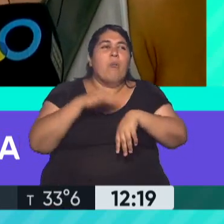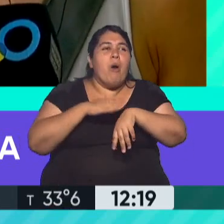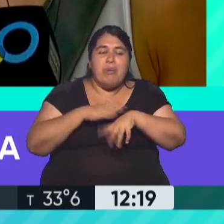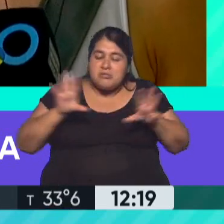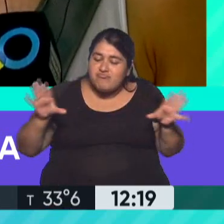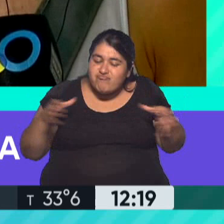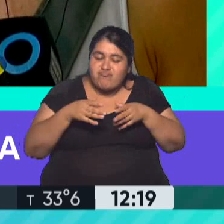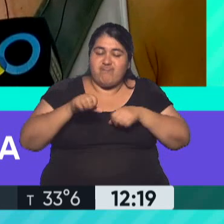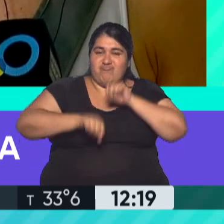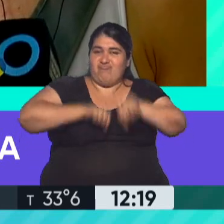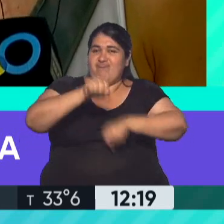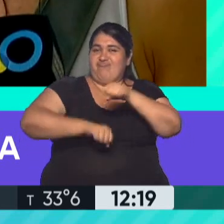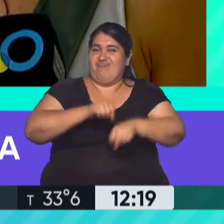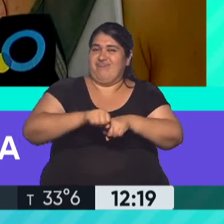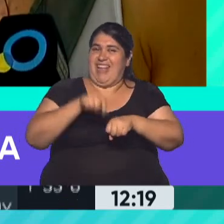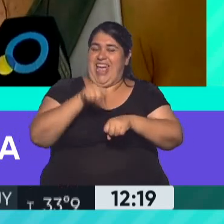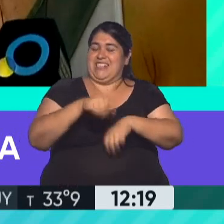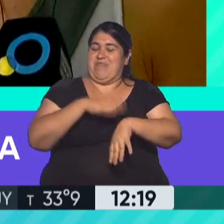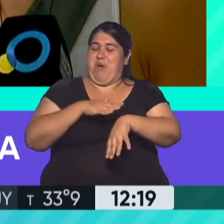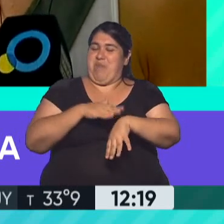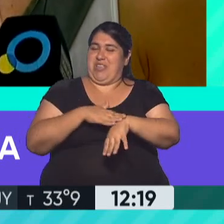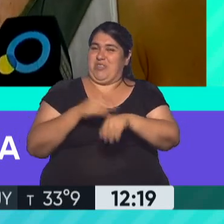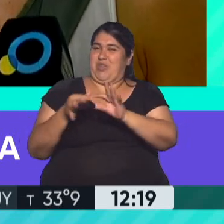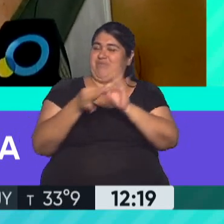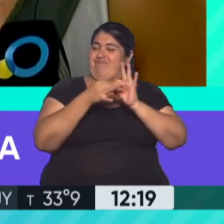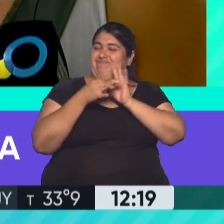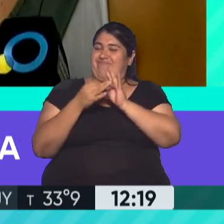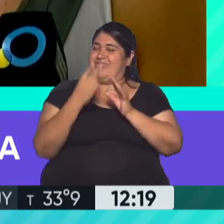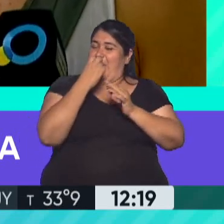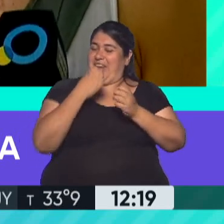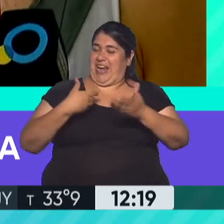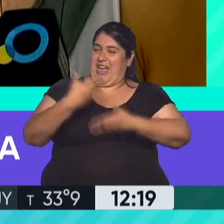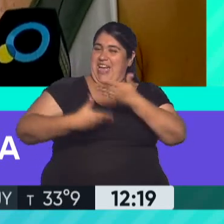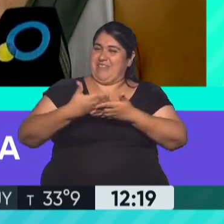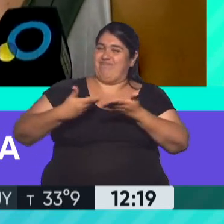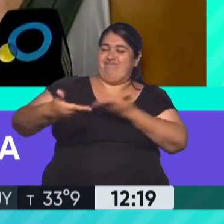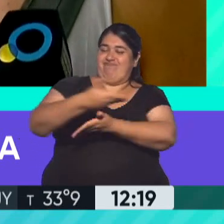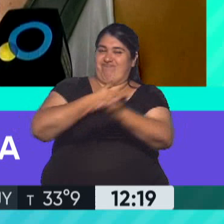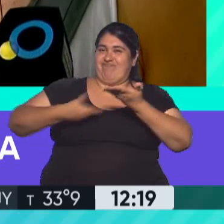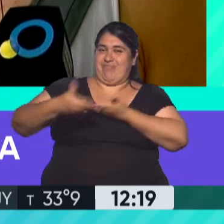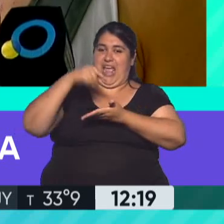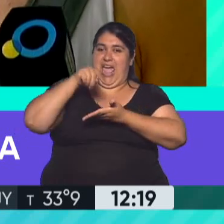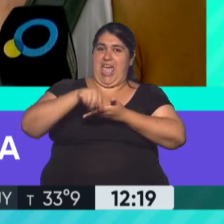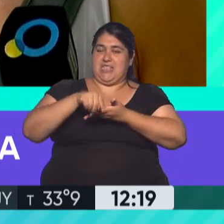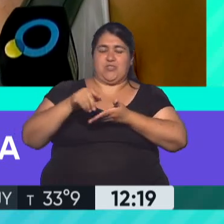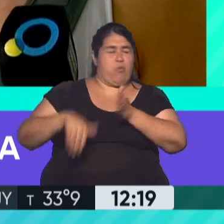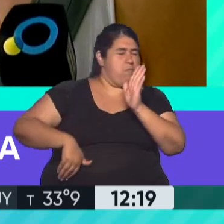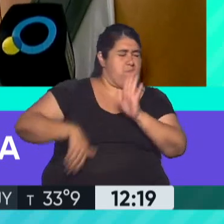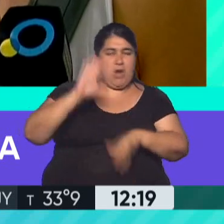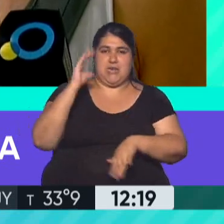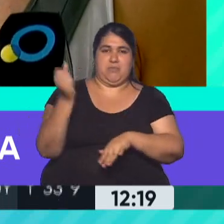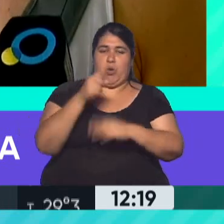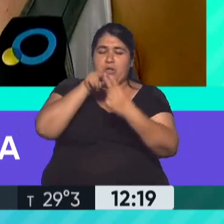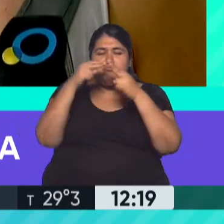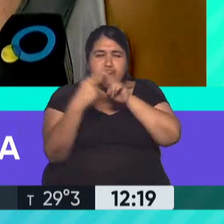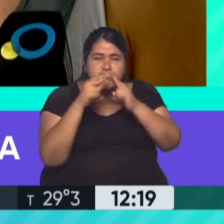cuando bicicleteábamos juntos, lo que circulaba por ahí, en cada una de esas meditaciones que hacíamos en el medio, en cada uno de esos